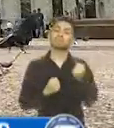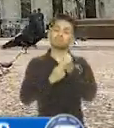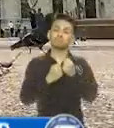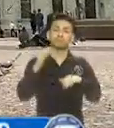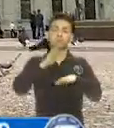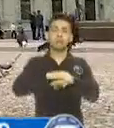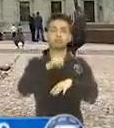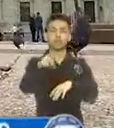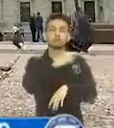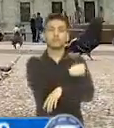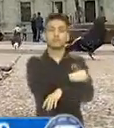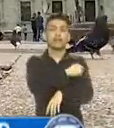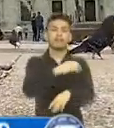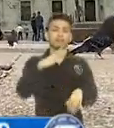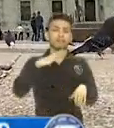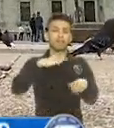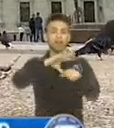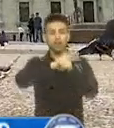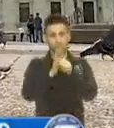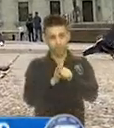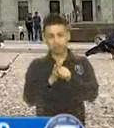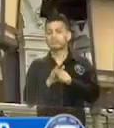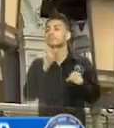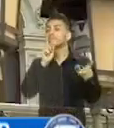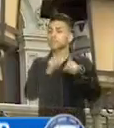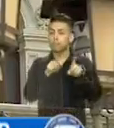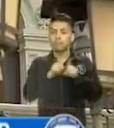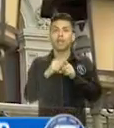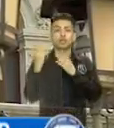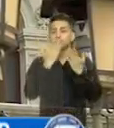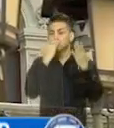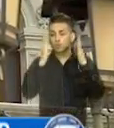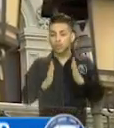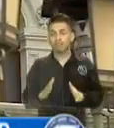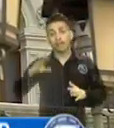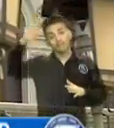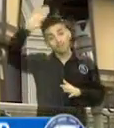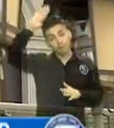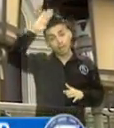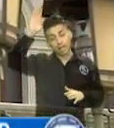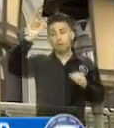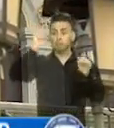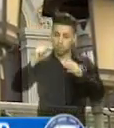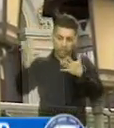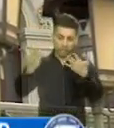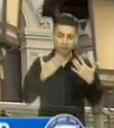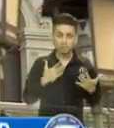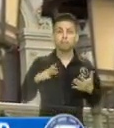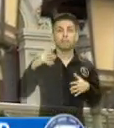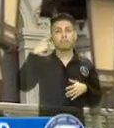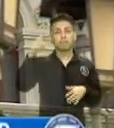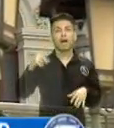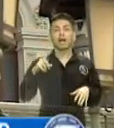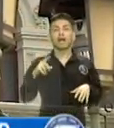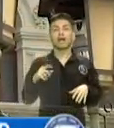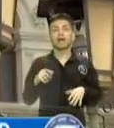19 asimismo estudiantes de enfermería y terapia respiratoria compensó encerrado entre otras